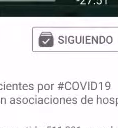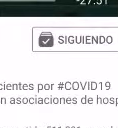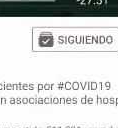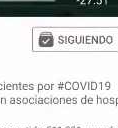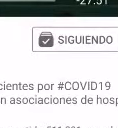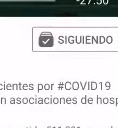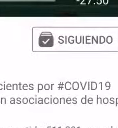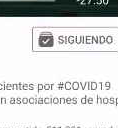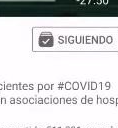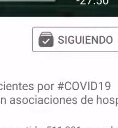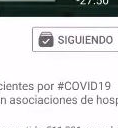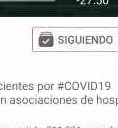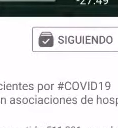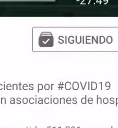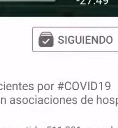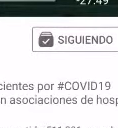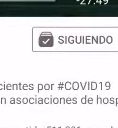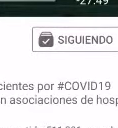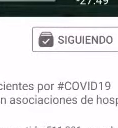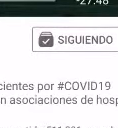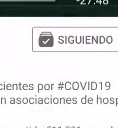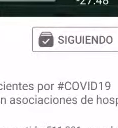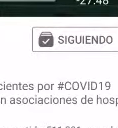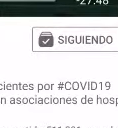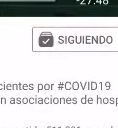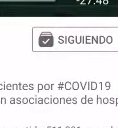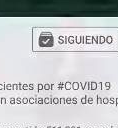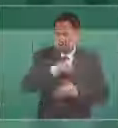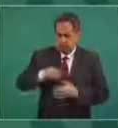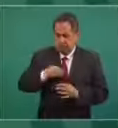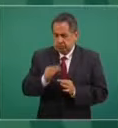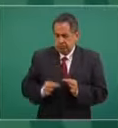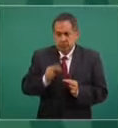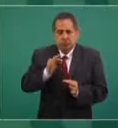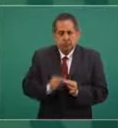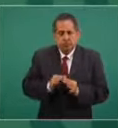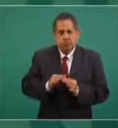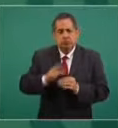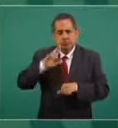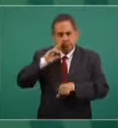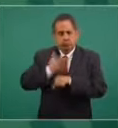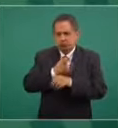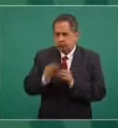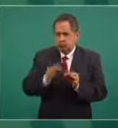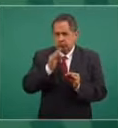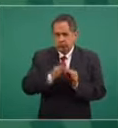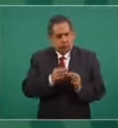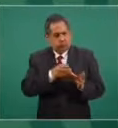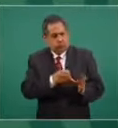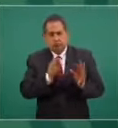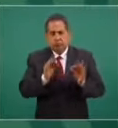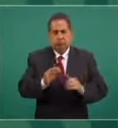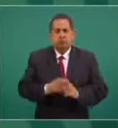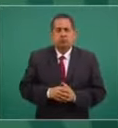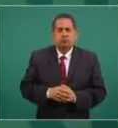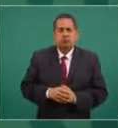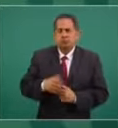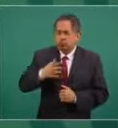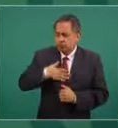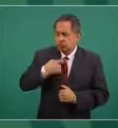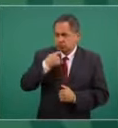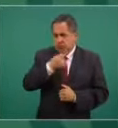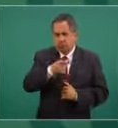promotores que están cumpliendo con su responsabilidad. Yo les diría que